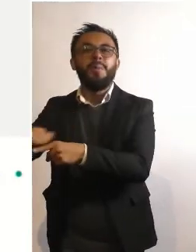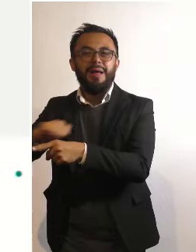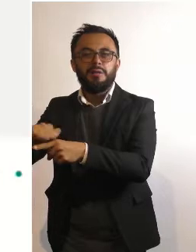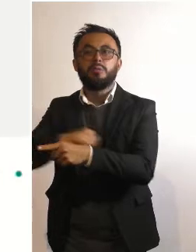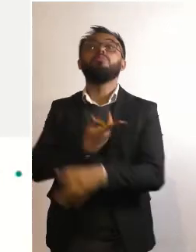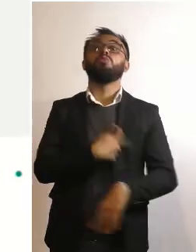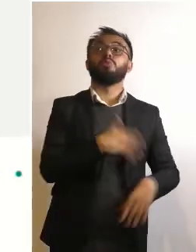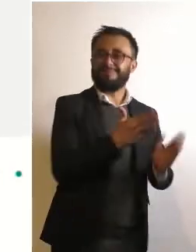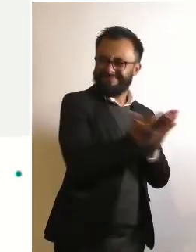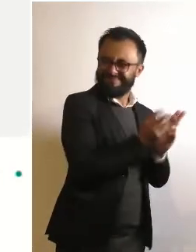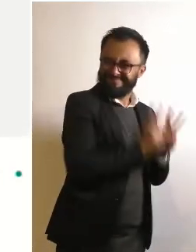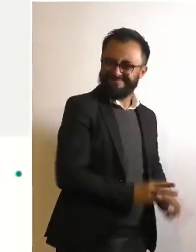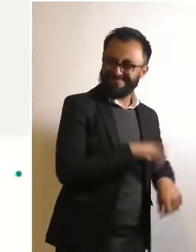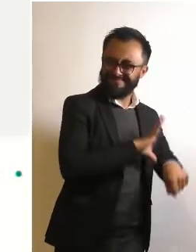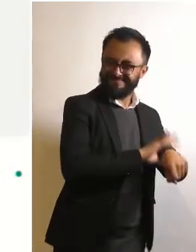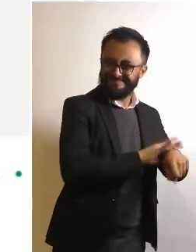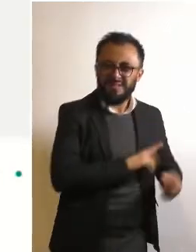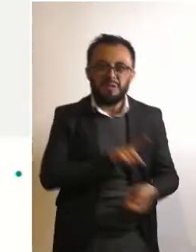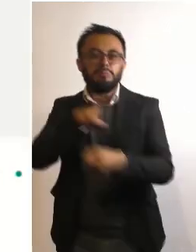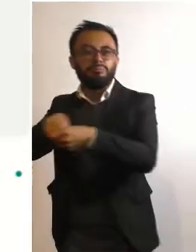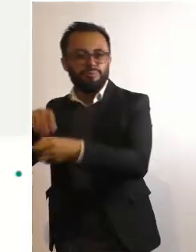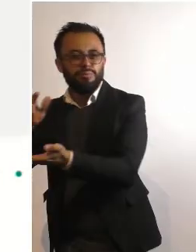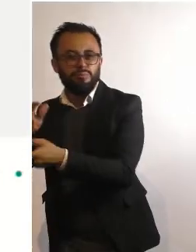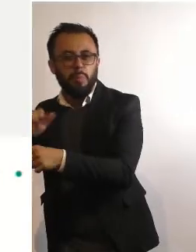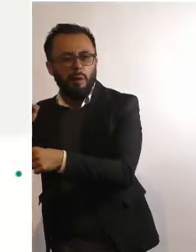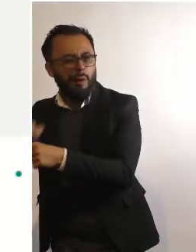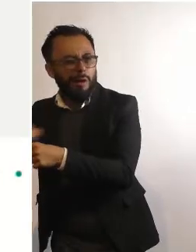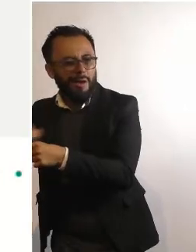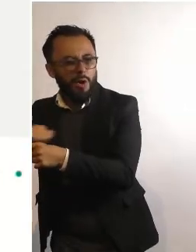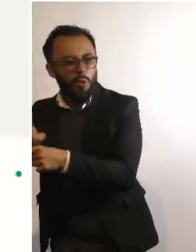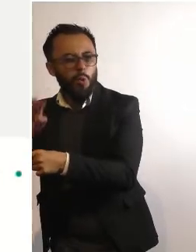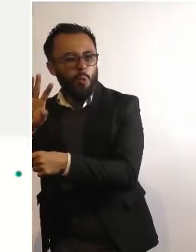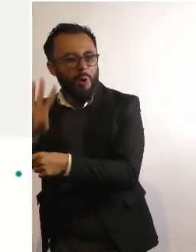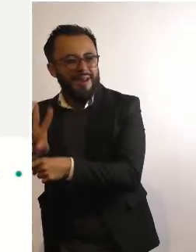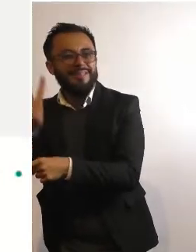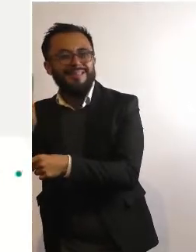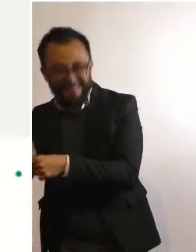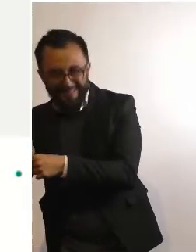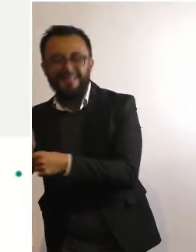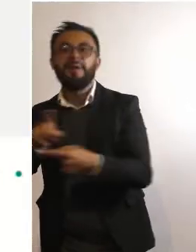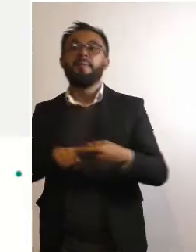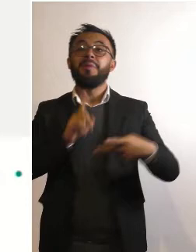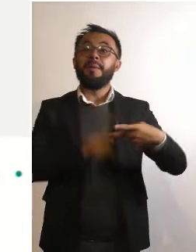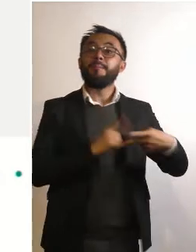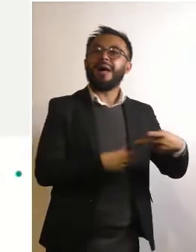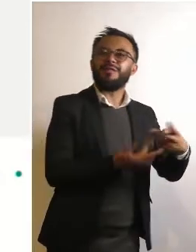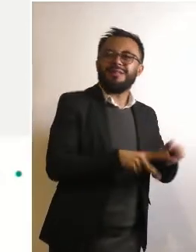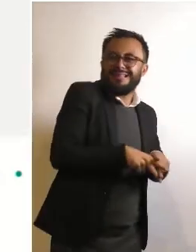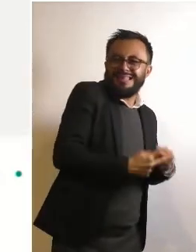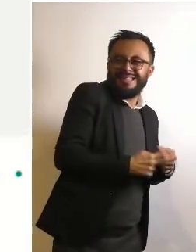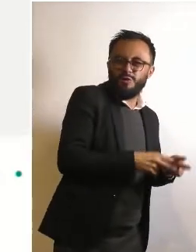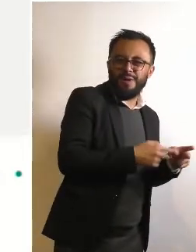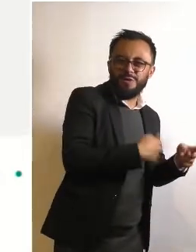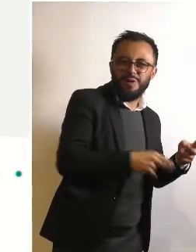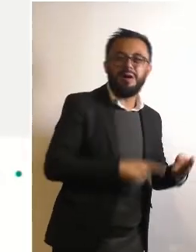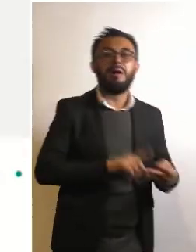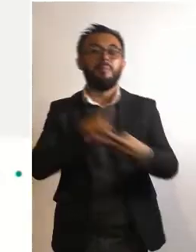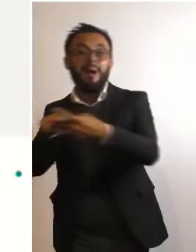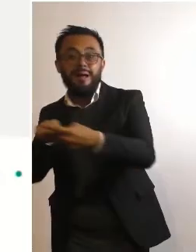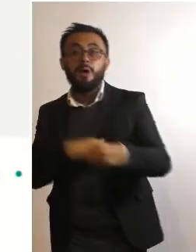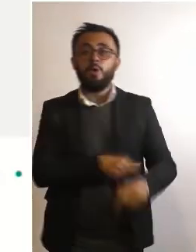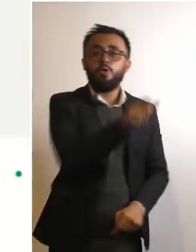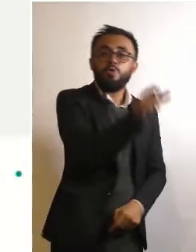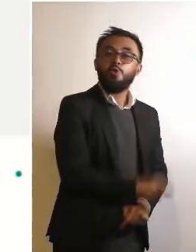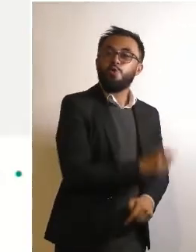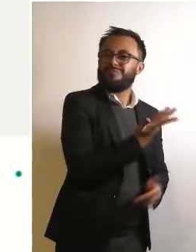allí, 17 de instrumentación quirúrgica y por ahora un residente en ginecobstetricia está rotando también por los